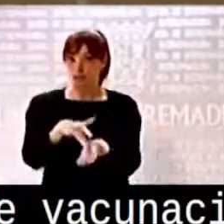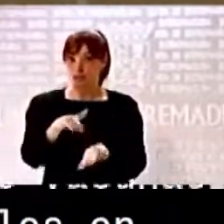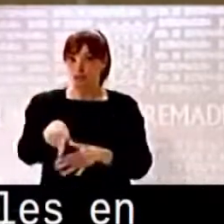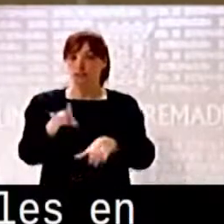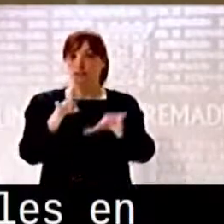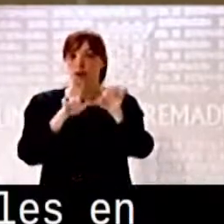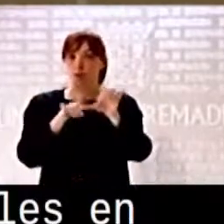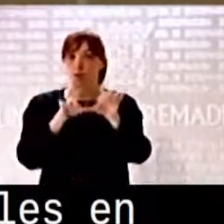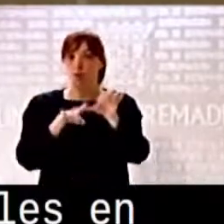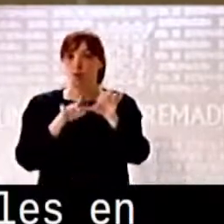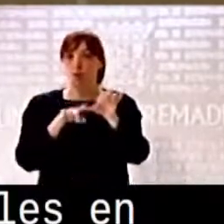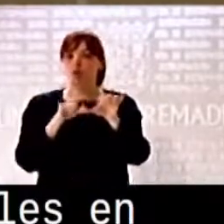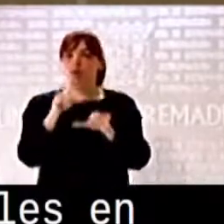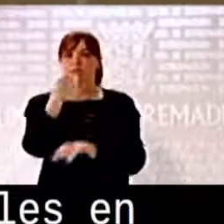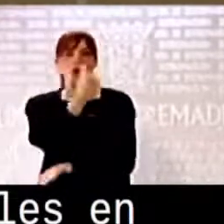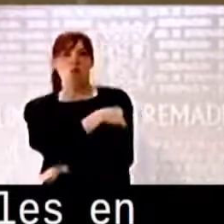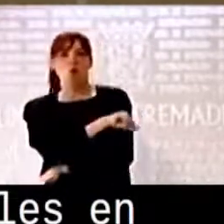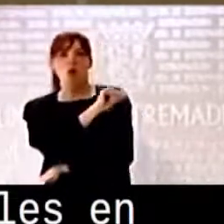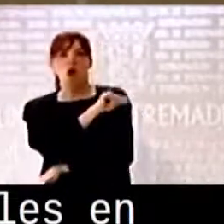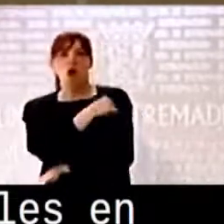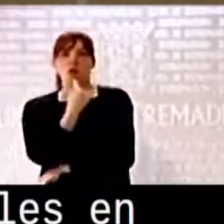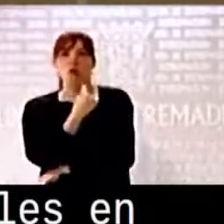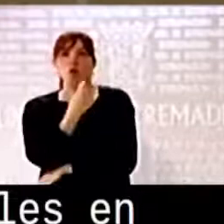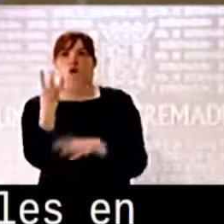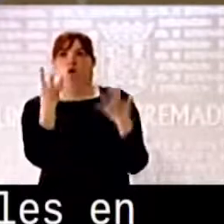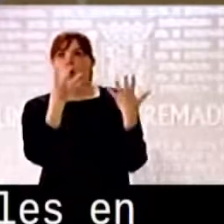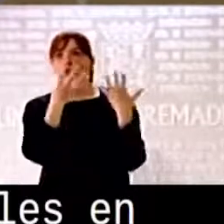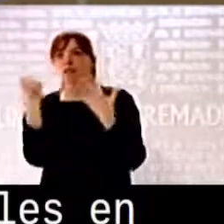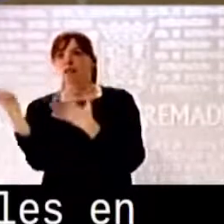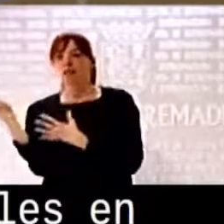en Extremadura se han vacunado